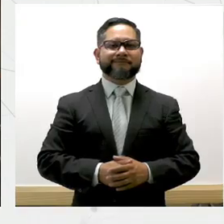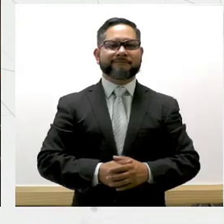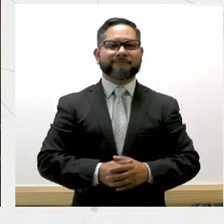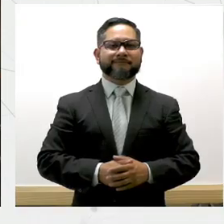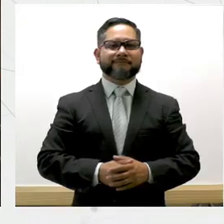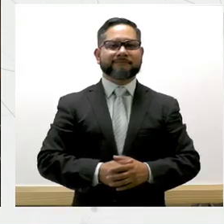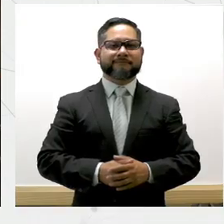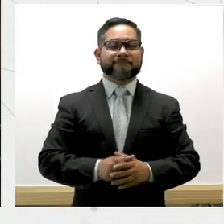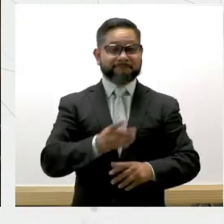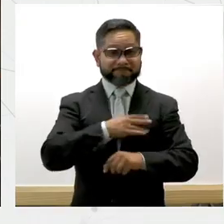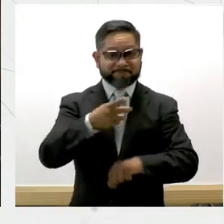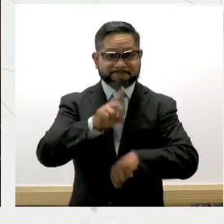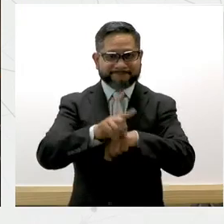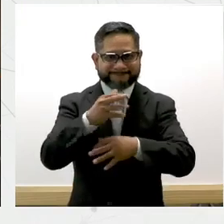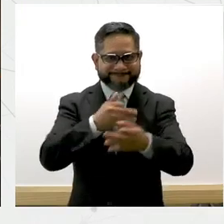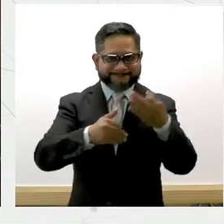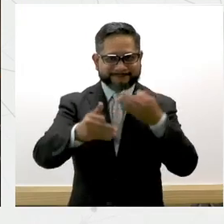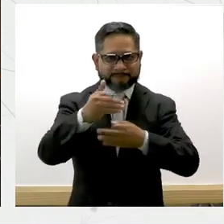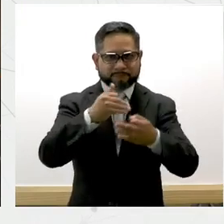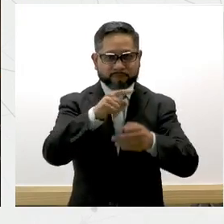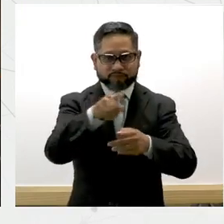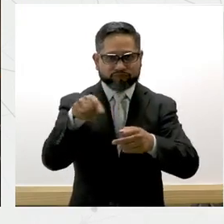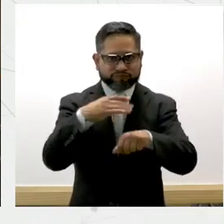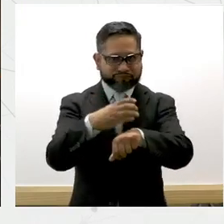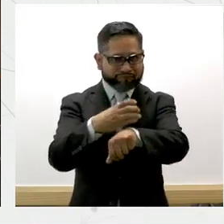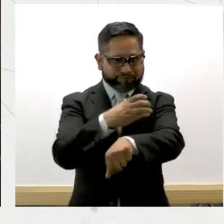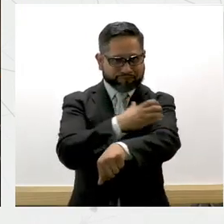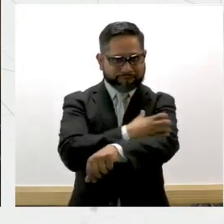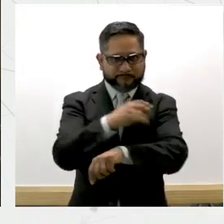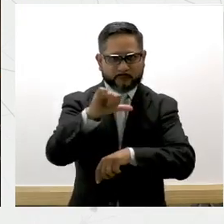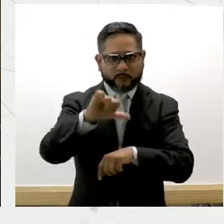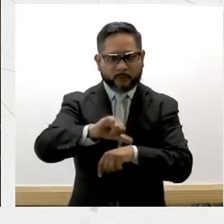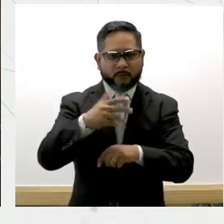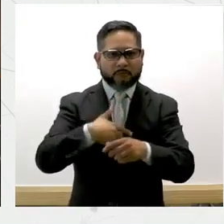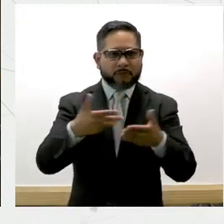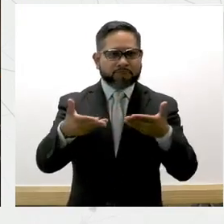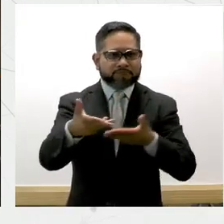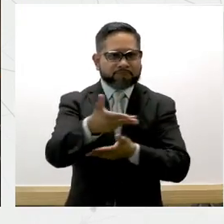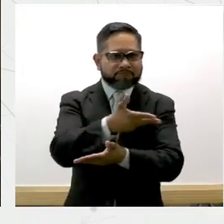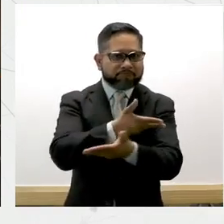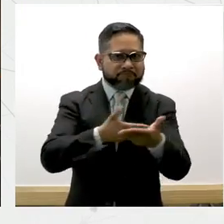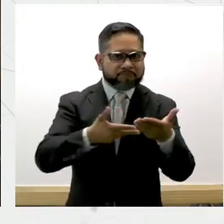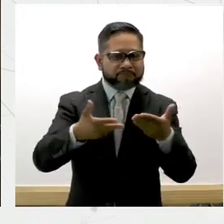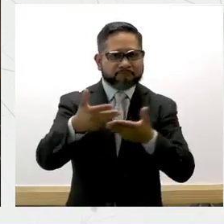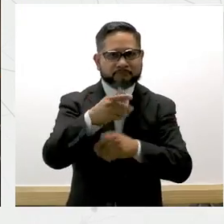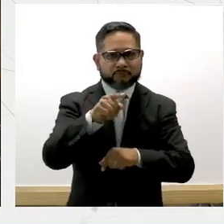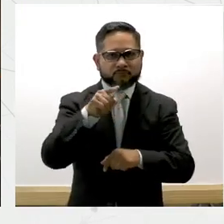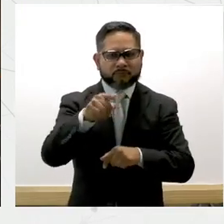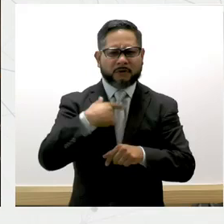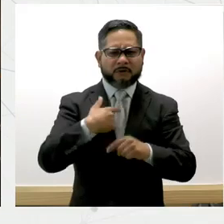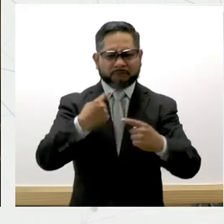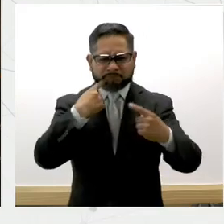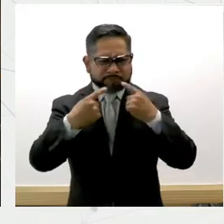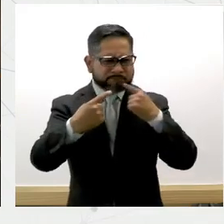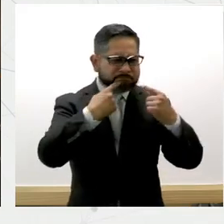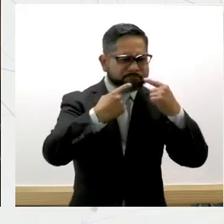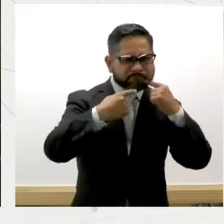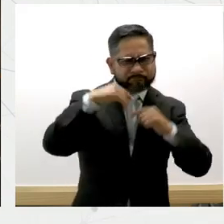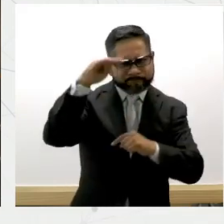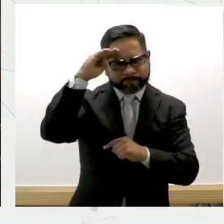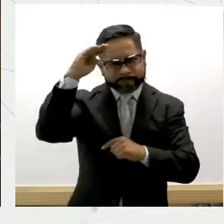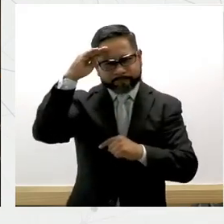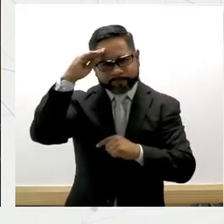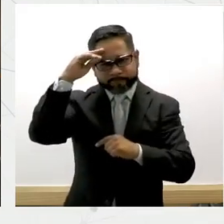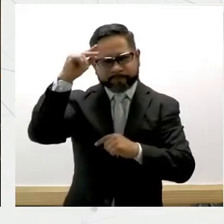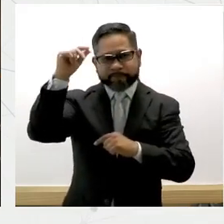Buenos días a todas las personas que nos acompañan el día de hoy en este espacio de intercambio, reflexión y diálogo en el marco del Plan Integral